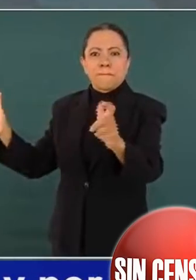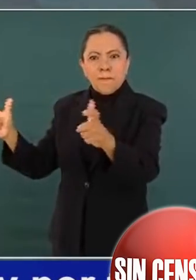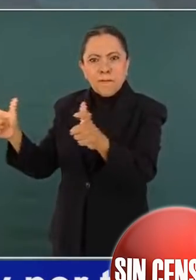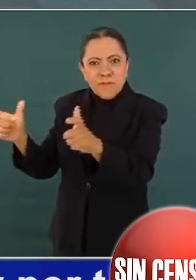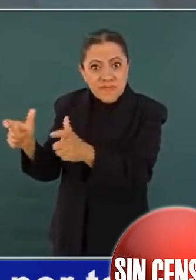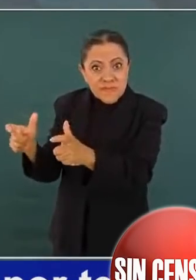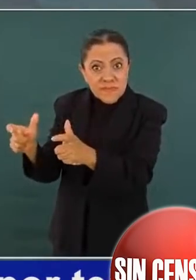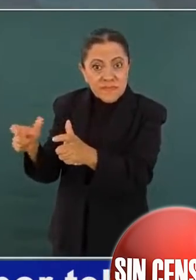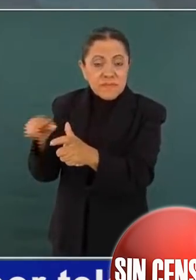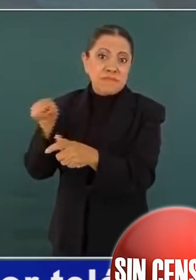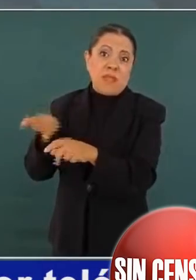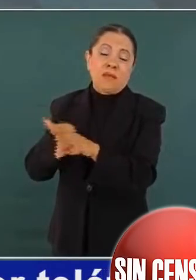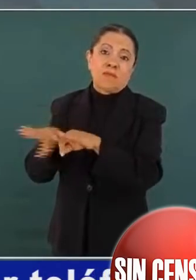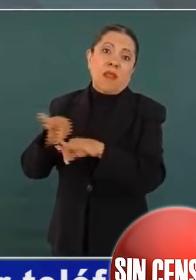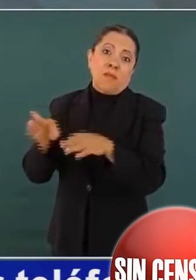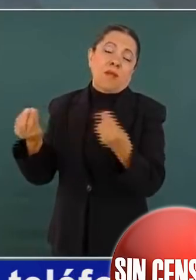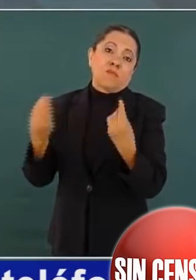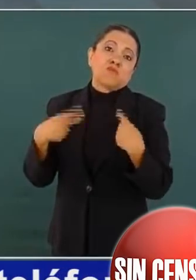burocrático